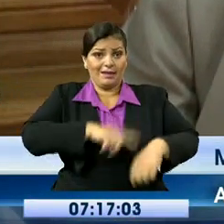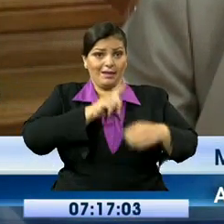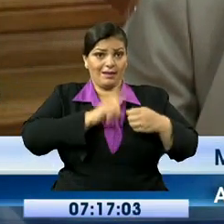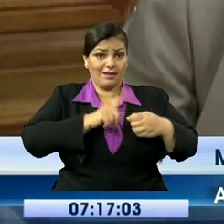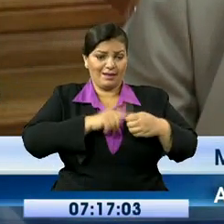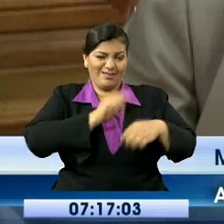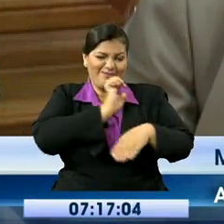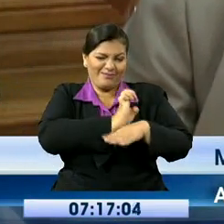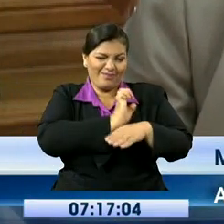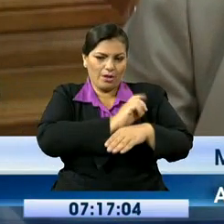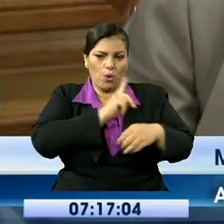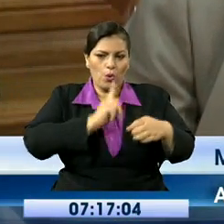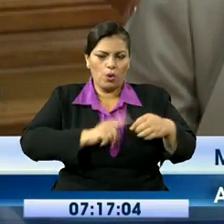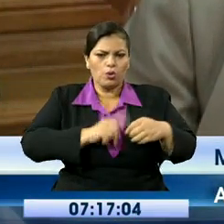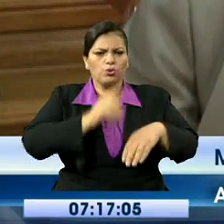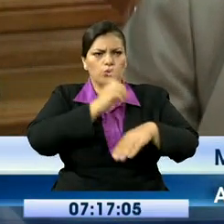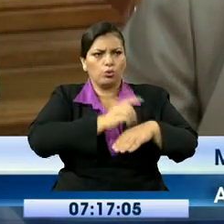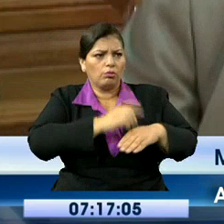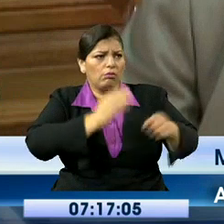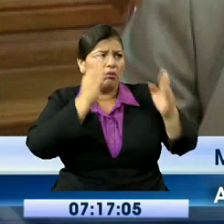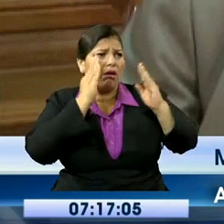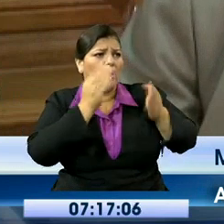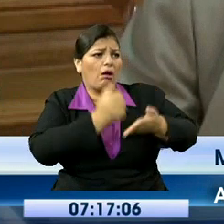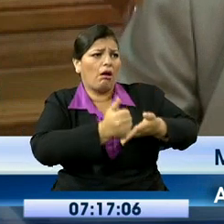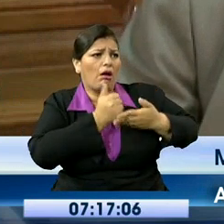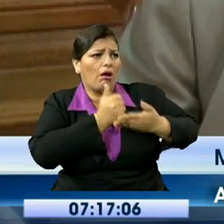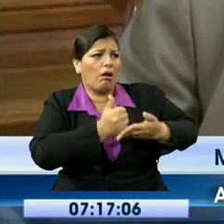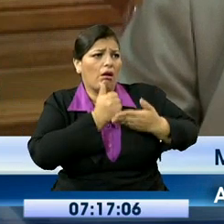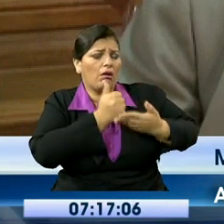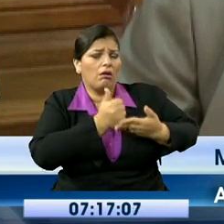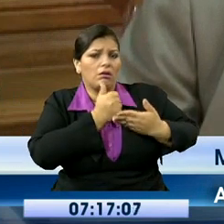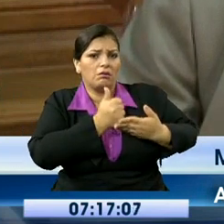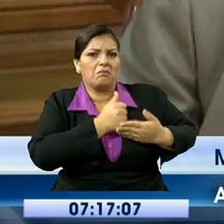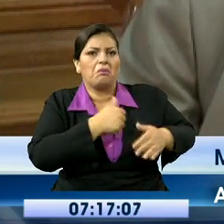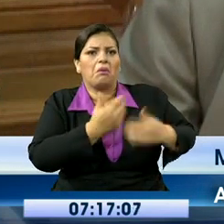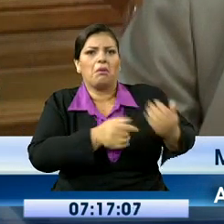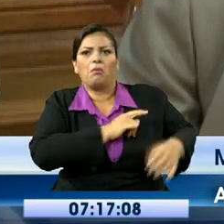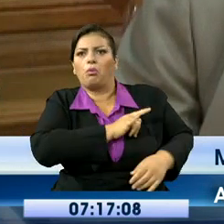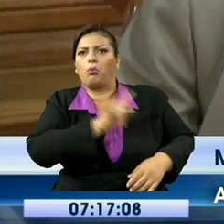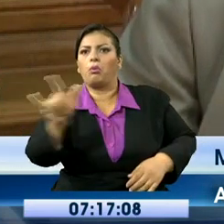había mejores opciones de vida en los Estados Unidos y sin duda no tuvo el éxito que se esperaba.